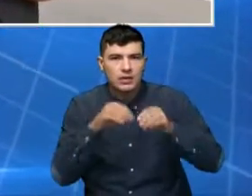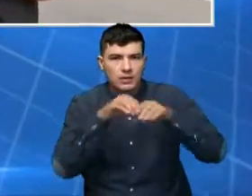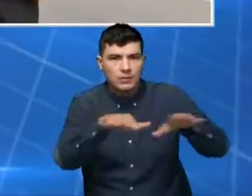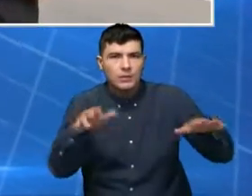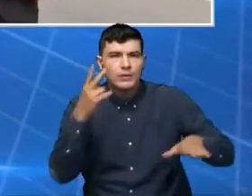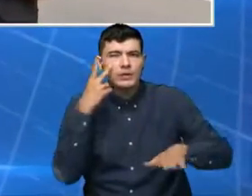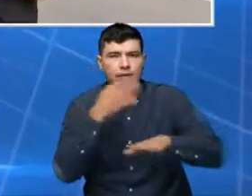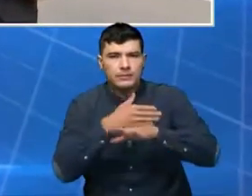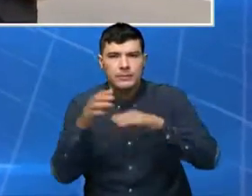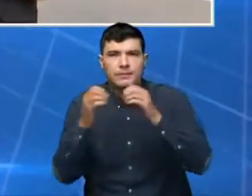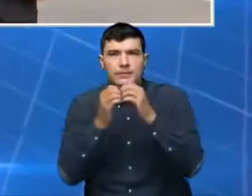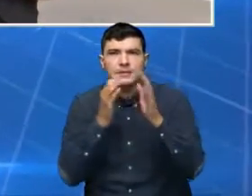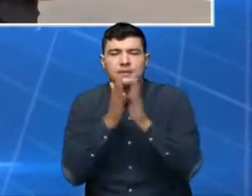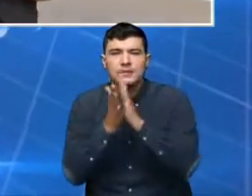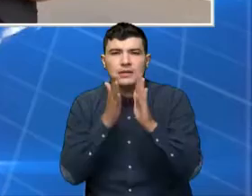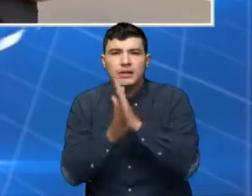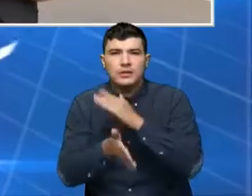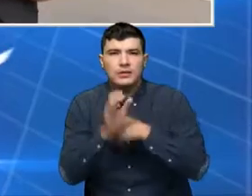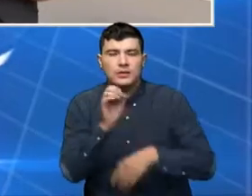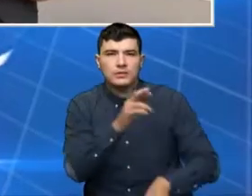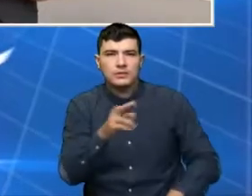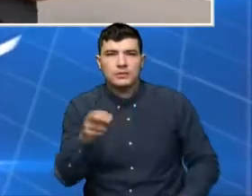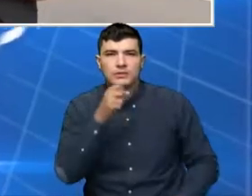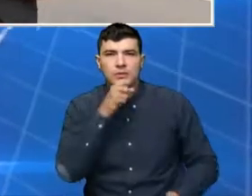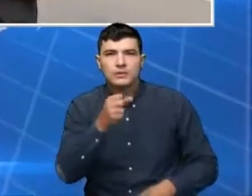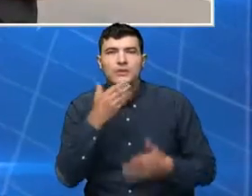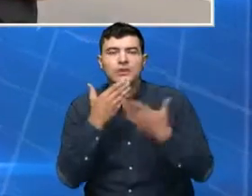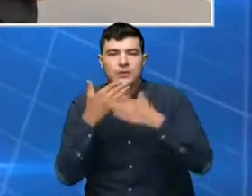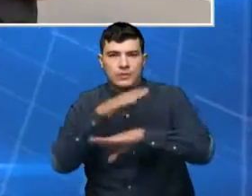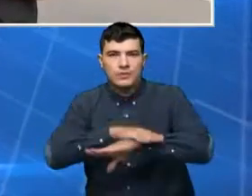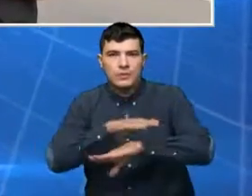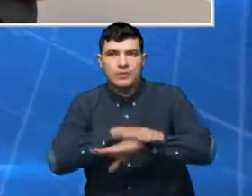Compañeros, hasta aquí toda la información. Sigan ustedes con más Oriente Noticias. Muy buenas tardes.